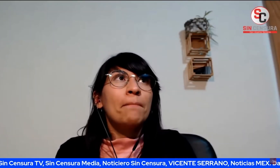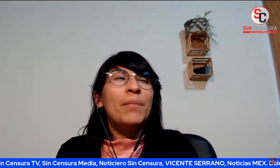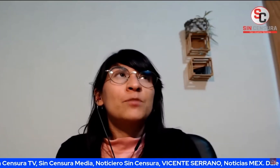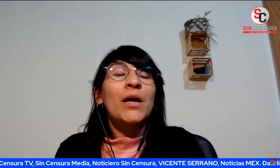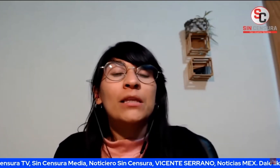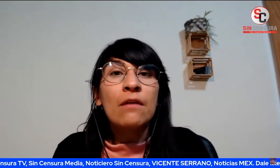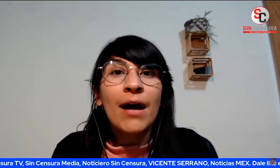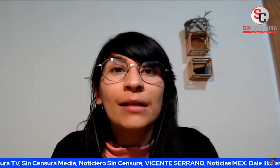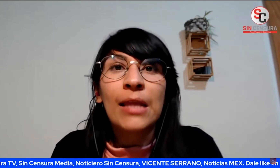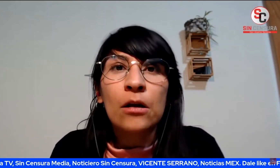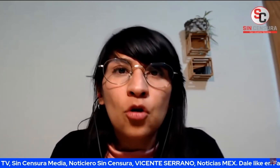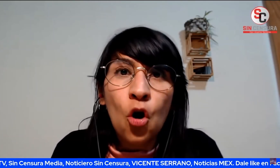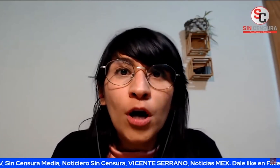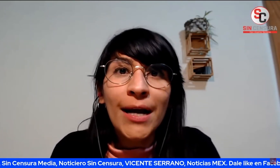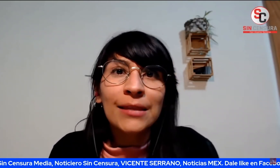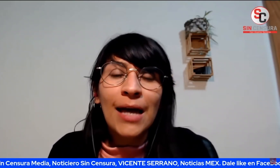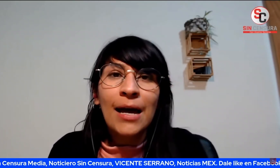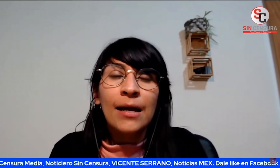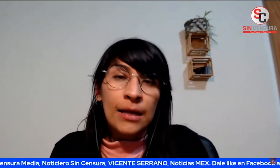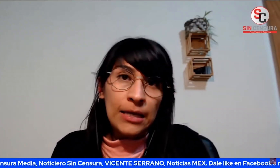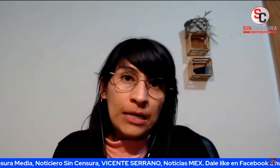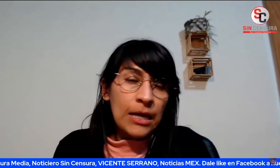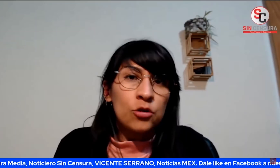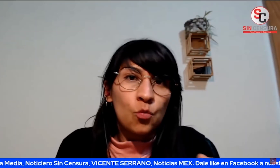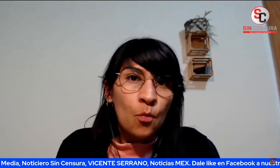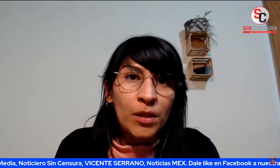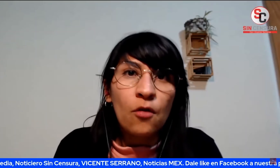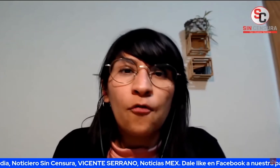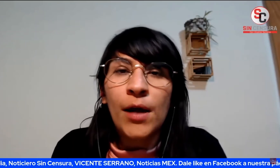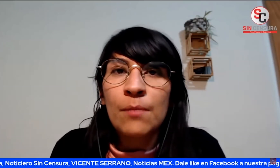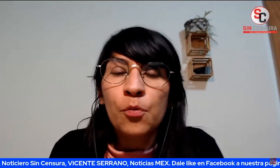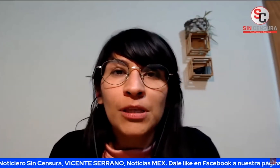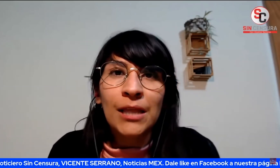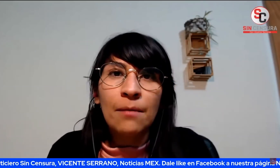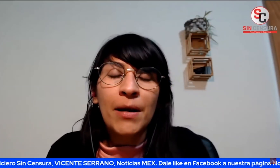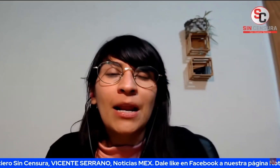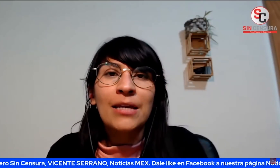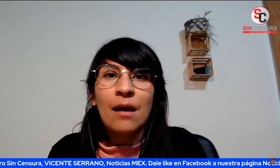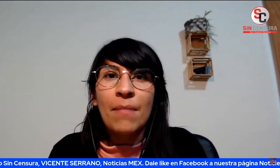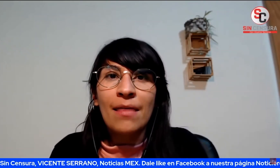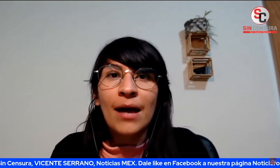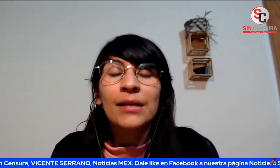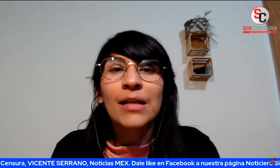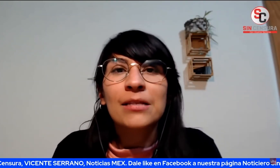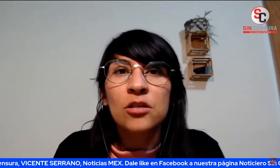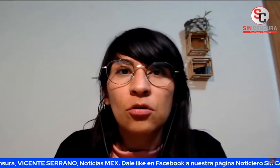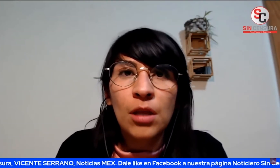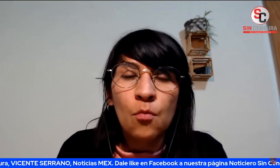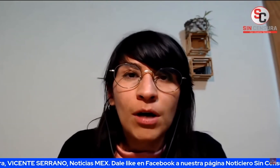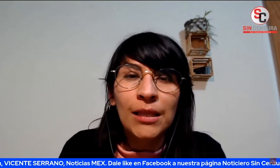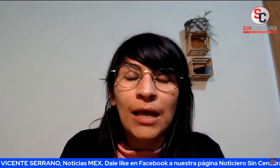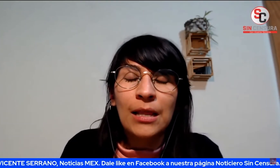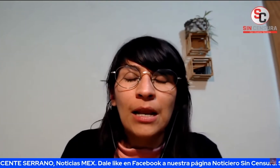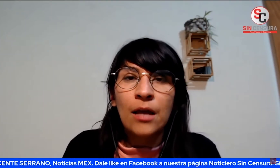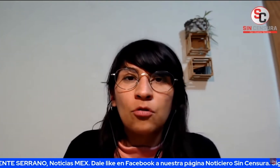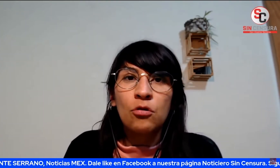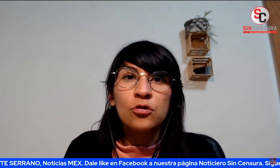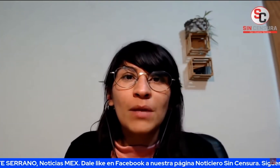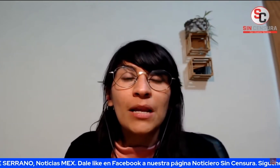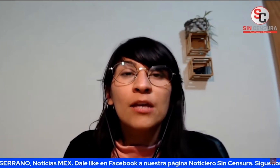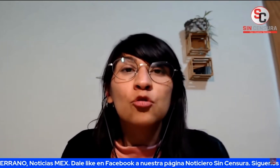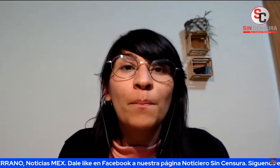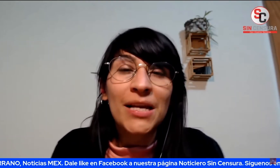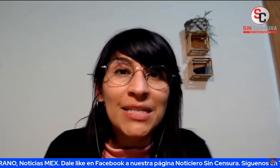esta perspectiva tecnócrata, y que en su momento fue importante para la llamada transición democrática del